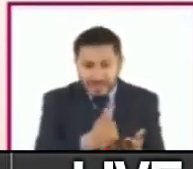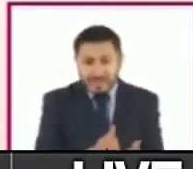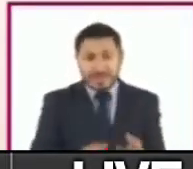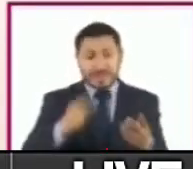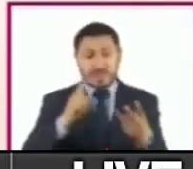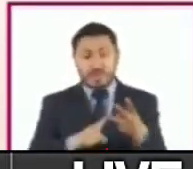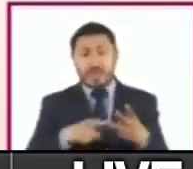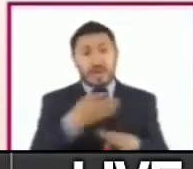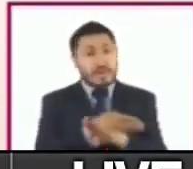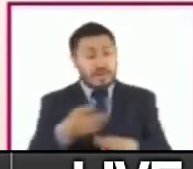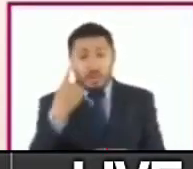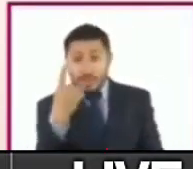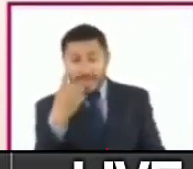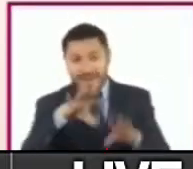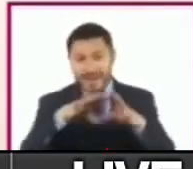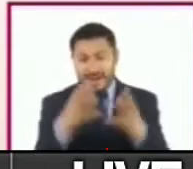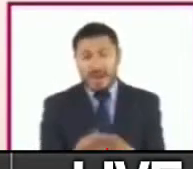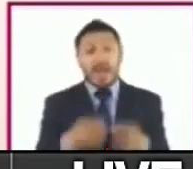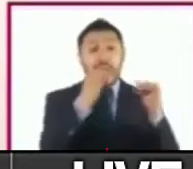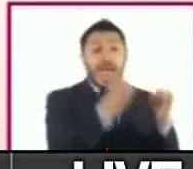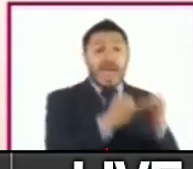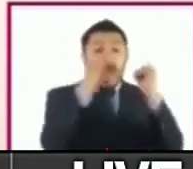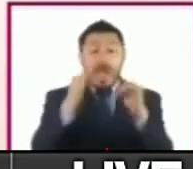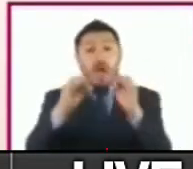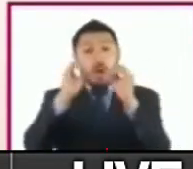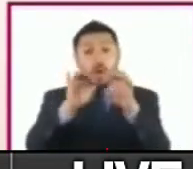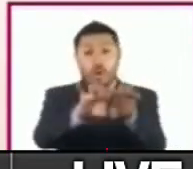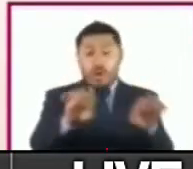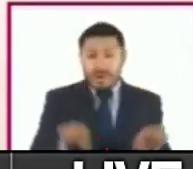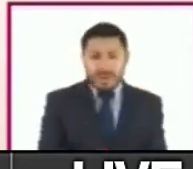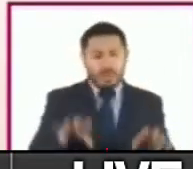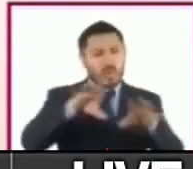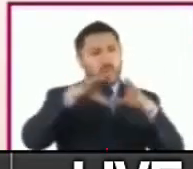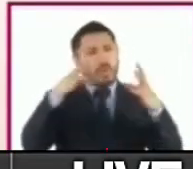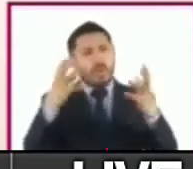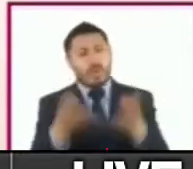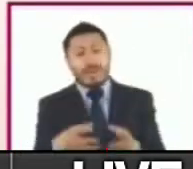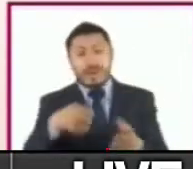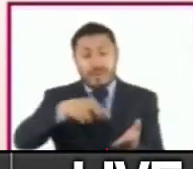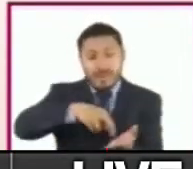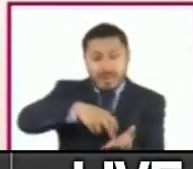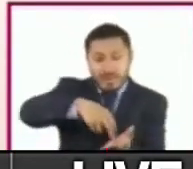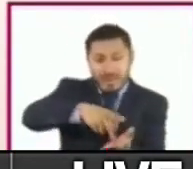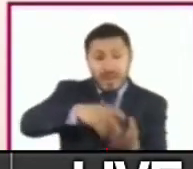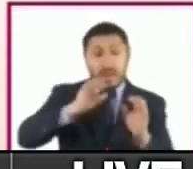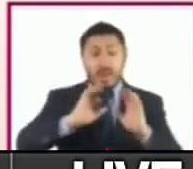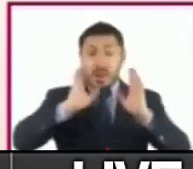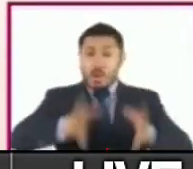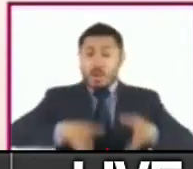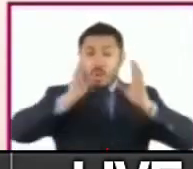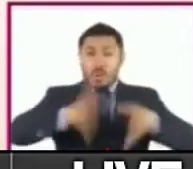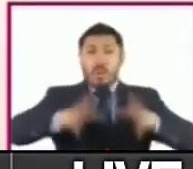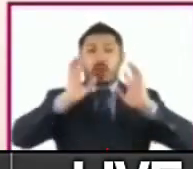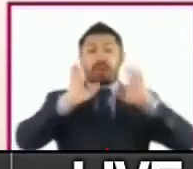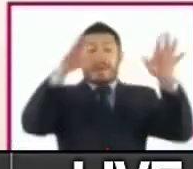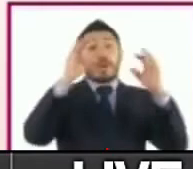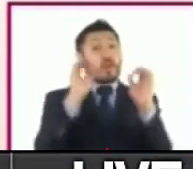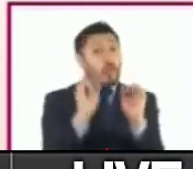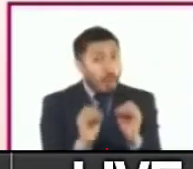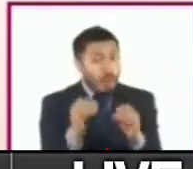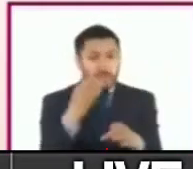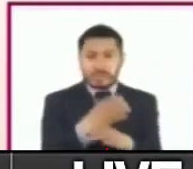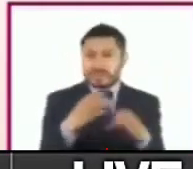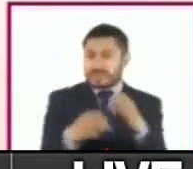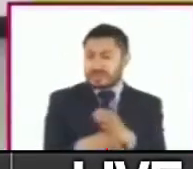forma individual o por equipos. Las pelotas se lanzan con el pie, la mano o ayudándose de implementos como